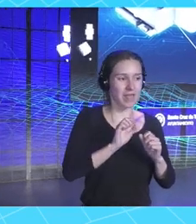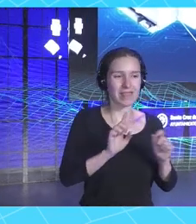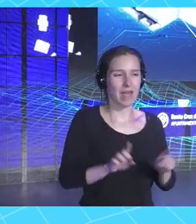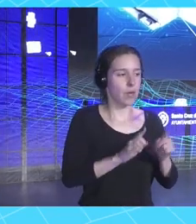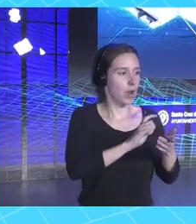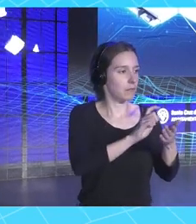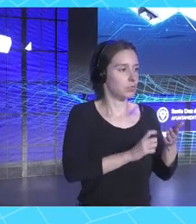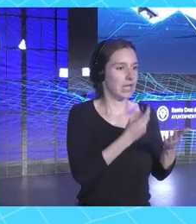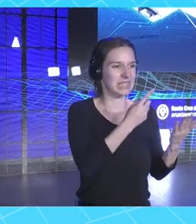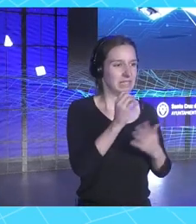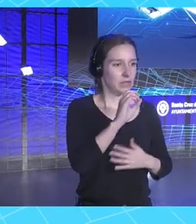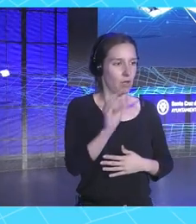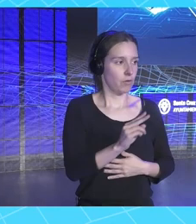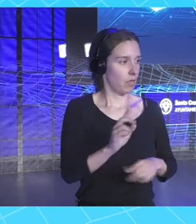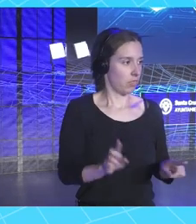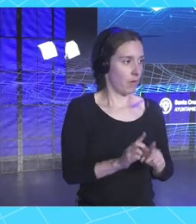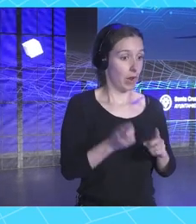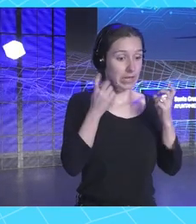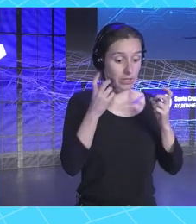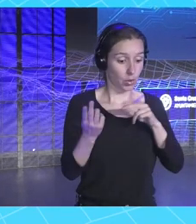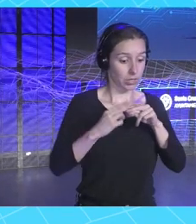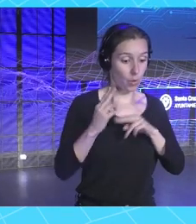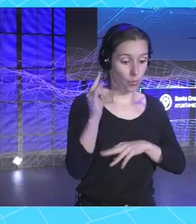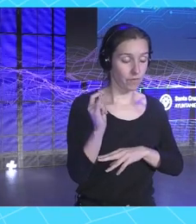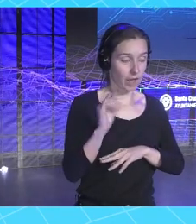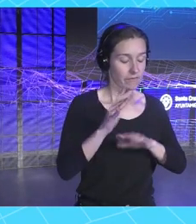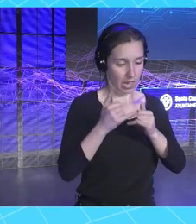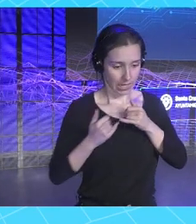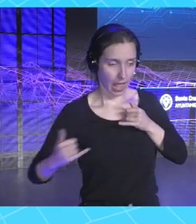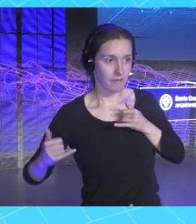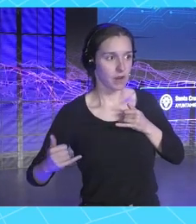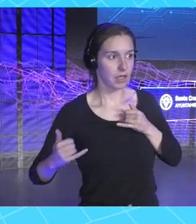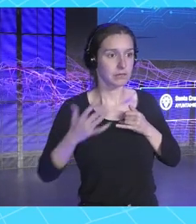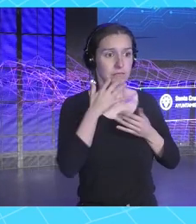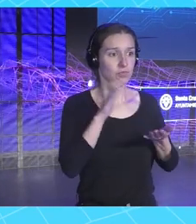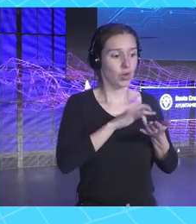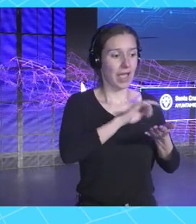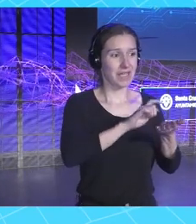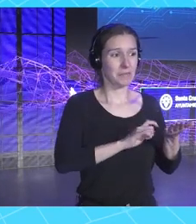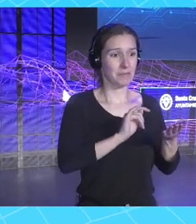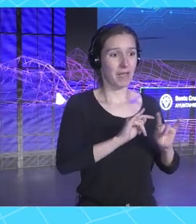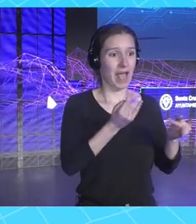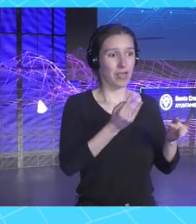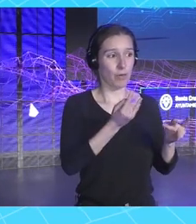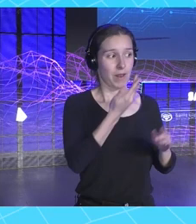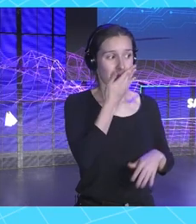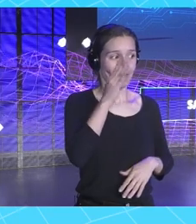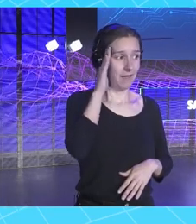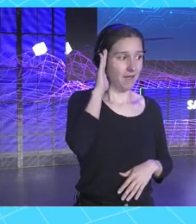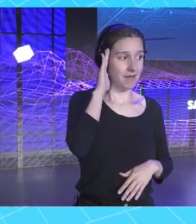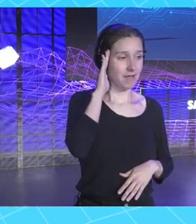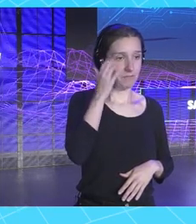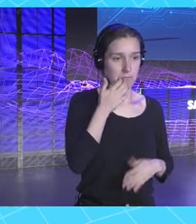se puede intentas conectar con el wifi no puede asignar acabas haciéndolo con cable cuando te toca imprimir a doble cara el dni